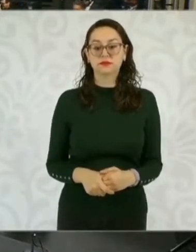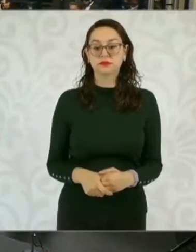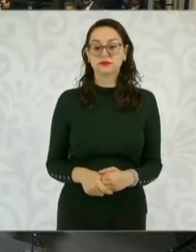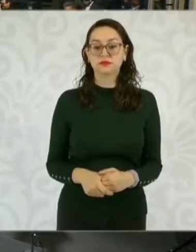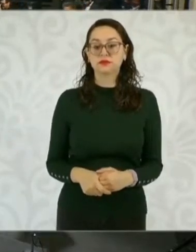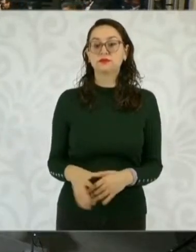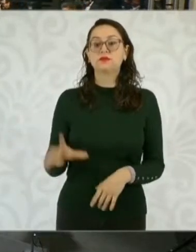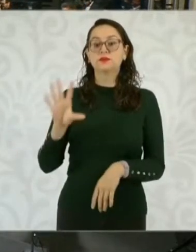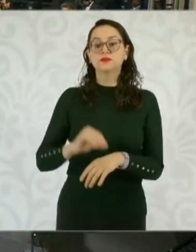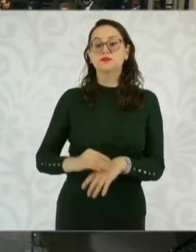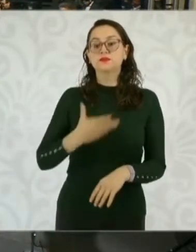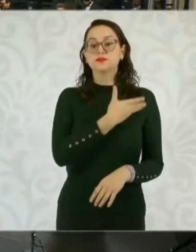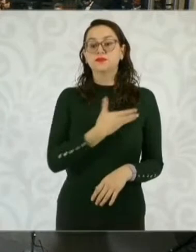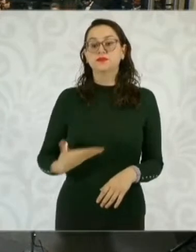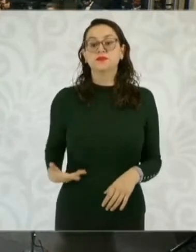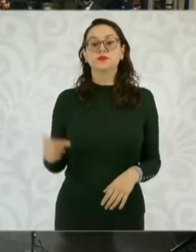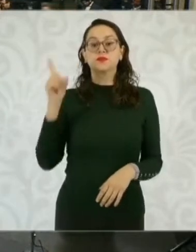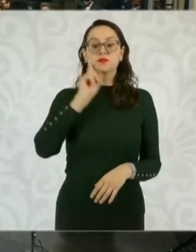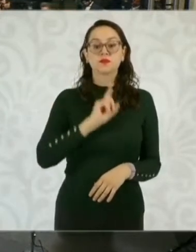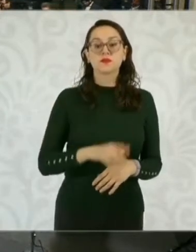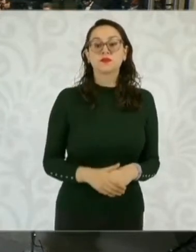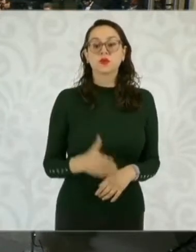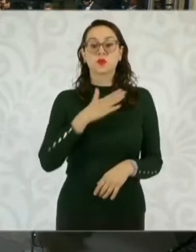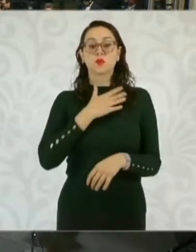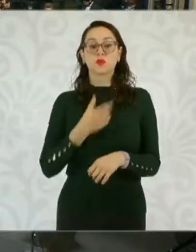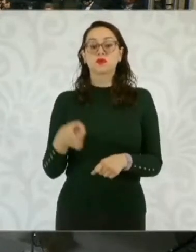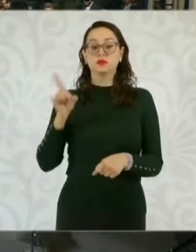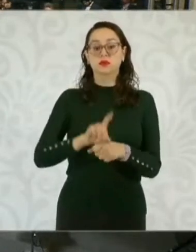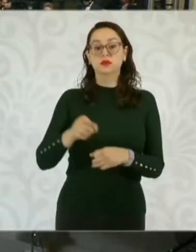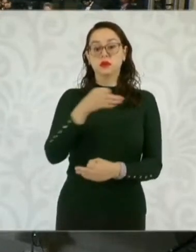Permiso, señor presidente. Muy buenos días a todos y a todas.